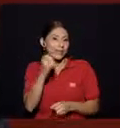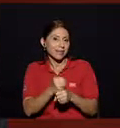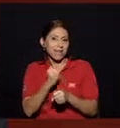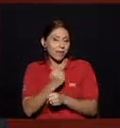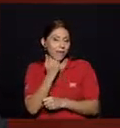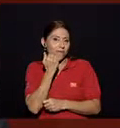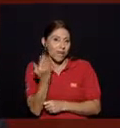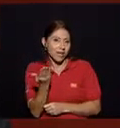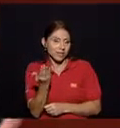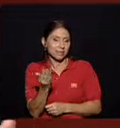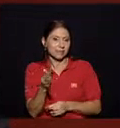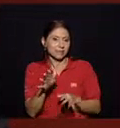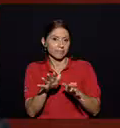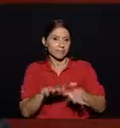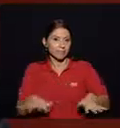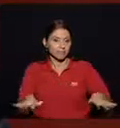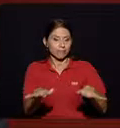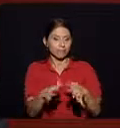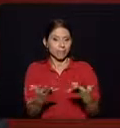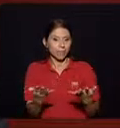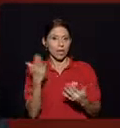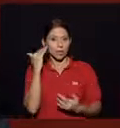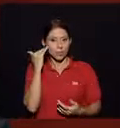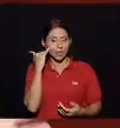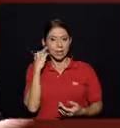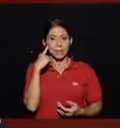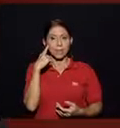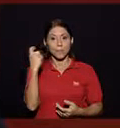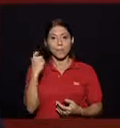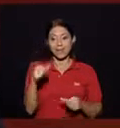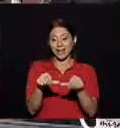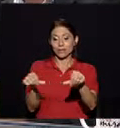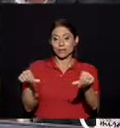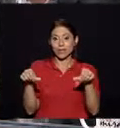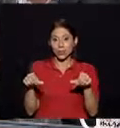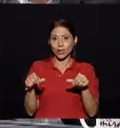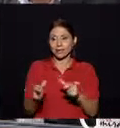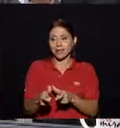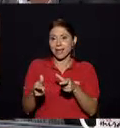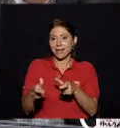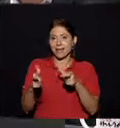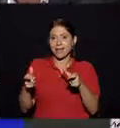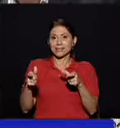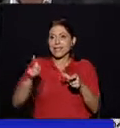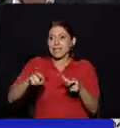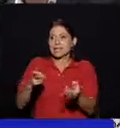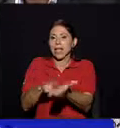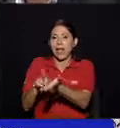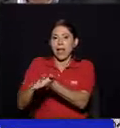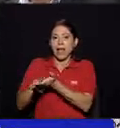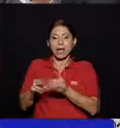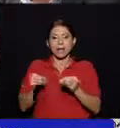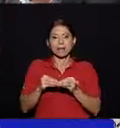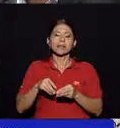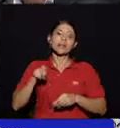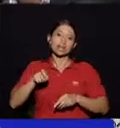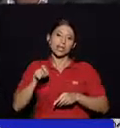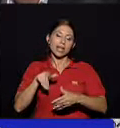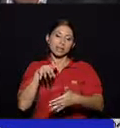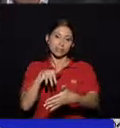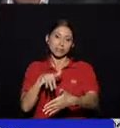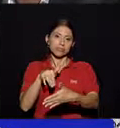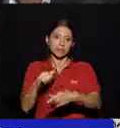en sectores crecientes de empleo su trabajo, porque los sectores que crecen, digamos, o que absorben más cantidad de trabajo, son sectores que